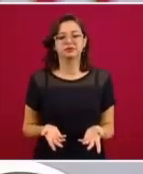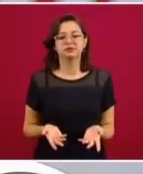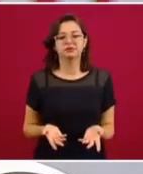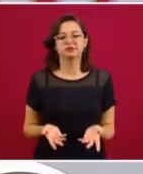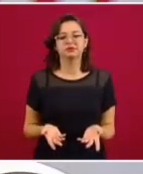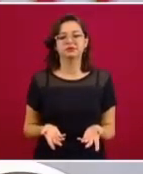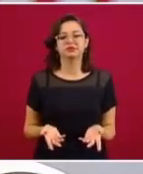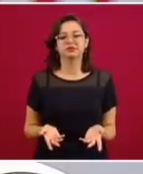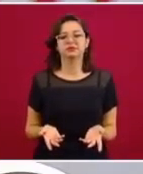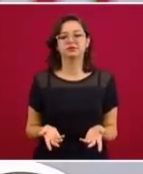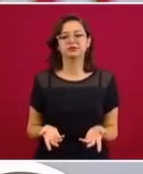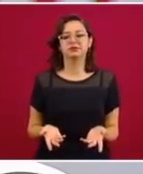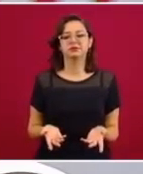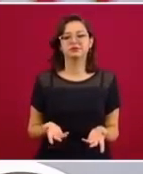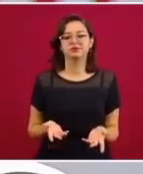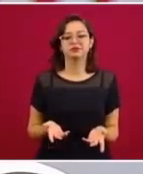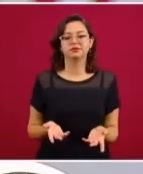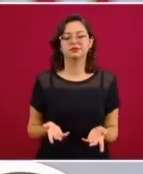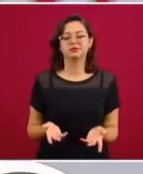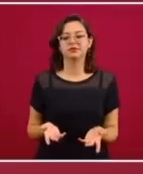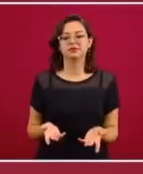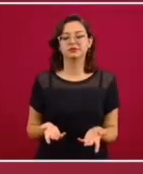sea todo de